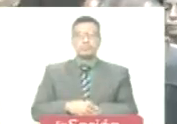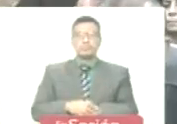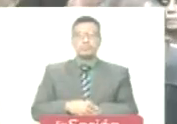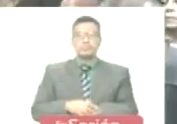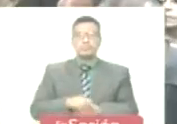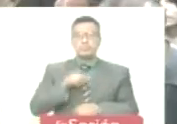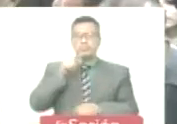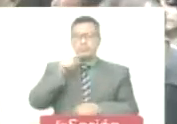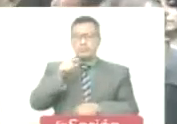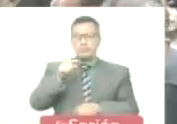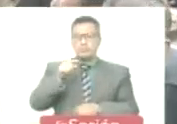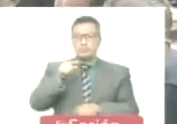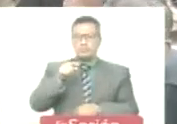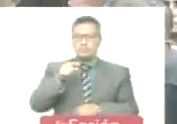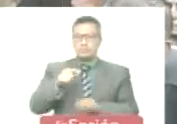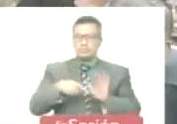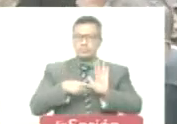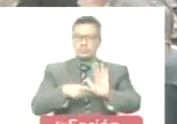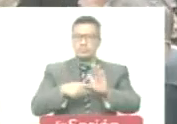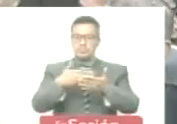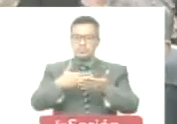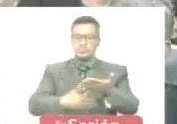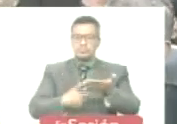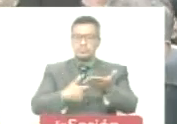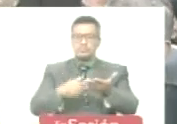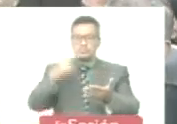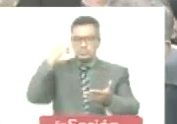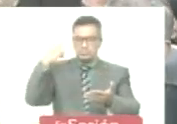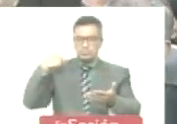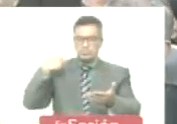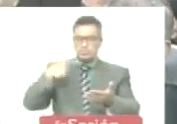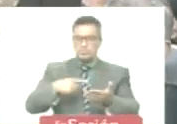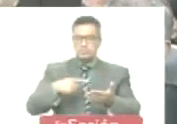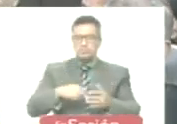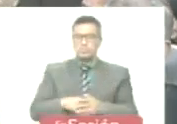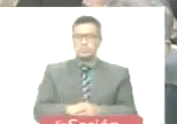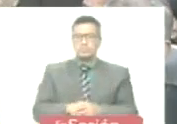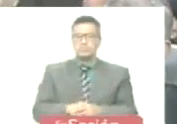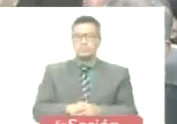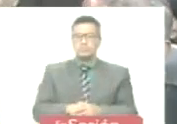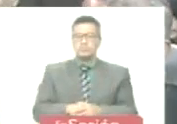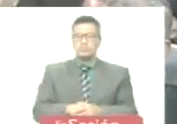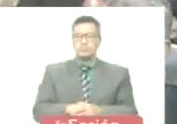Por esta razón, presentamos ante esta honorable Cámara la